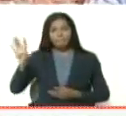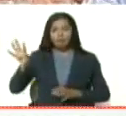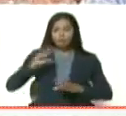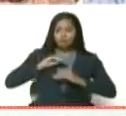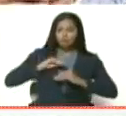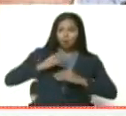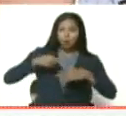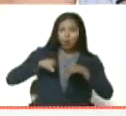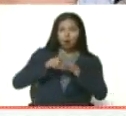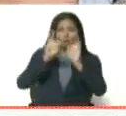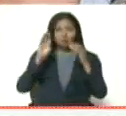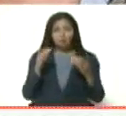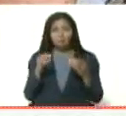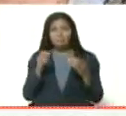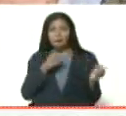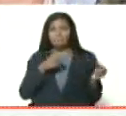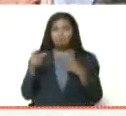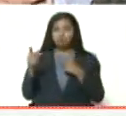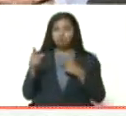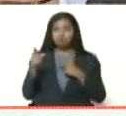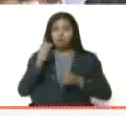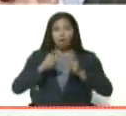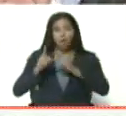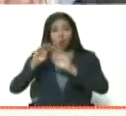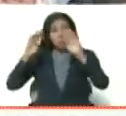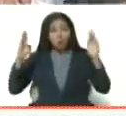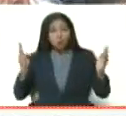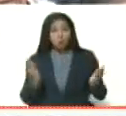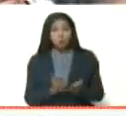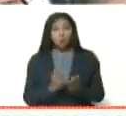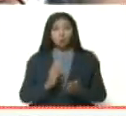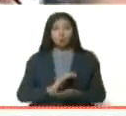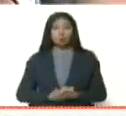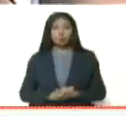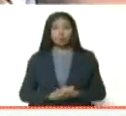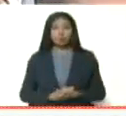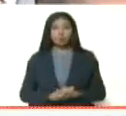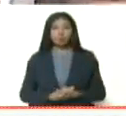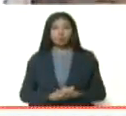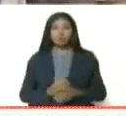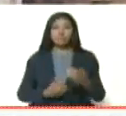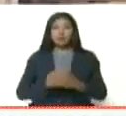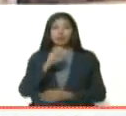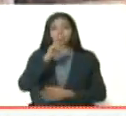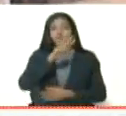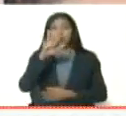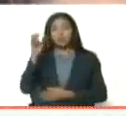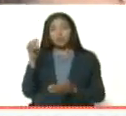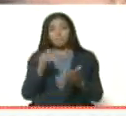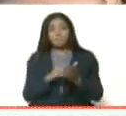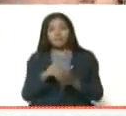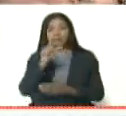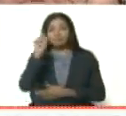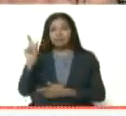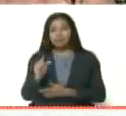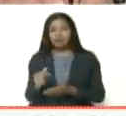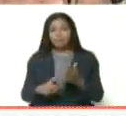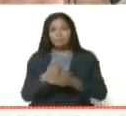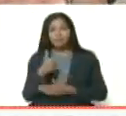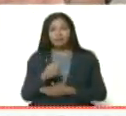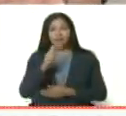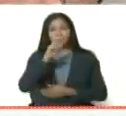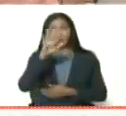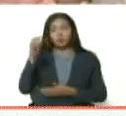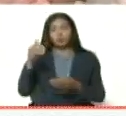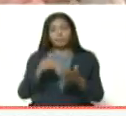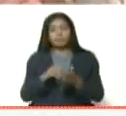receptor de migración del mundo. Más de 350 mil italianos, más de 350